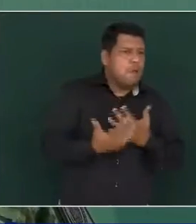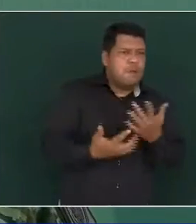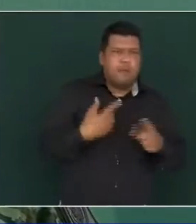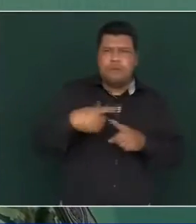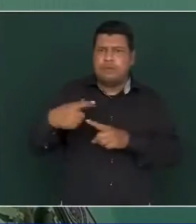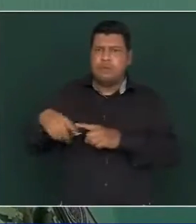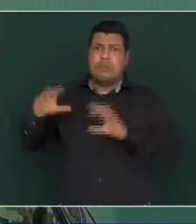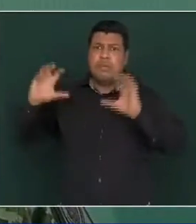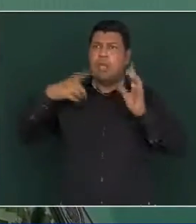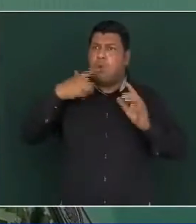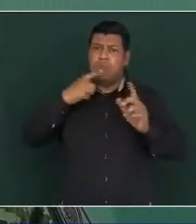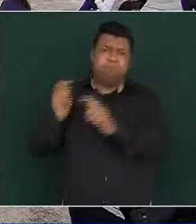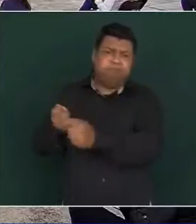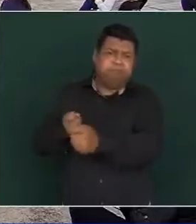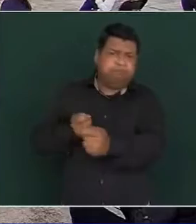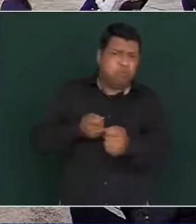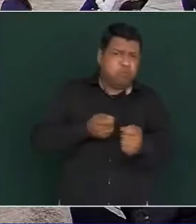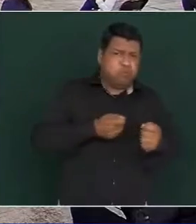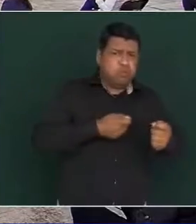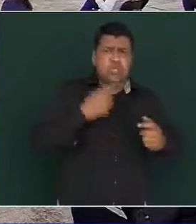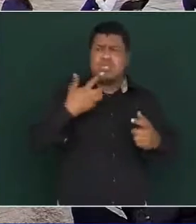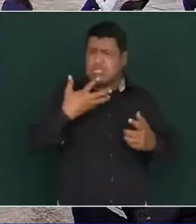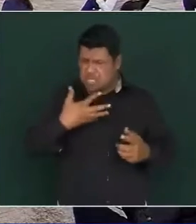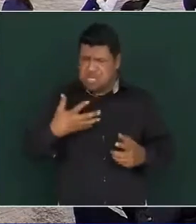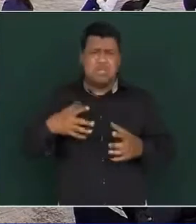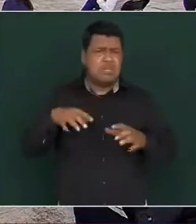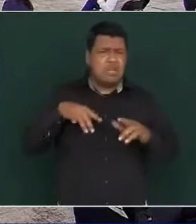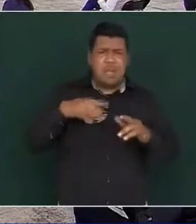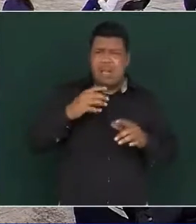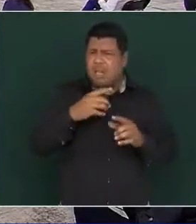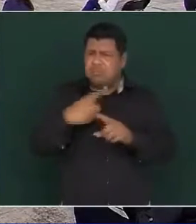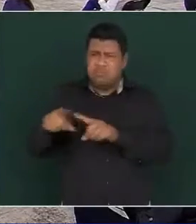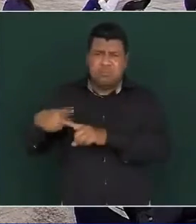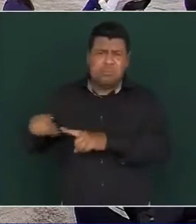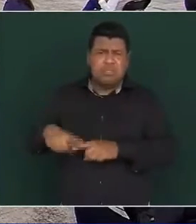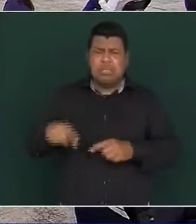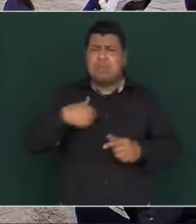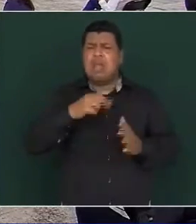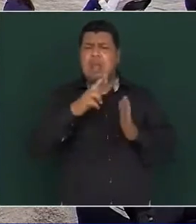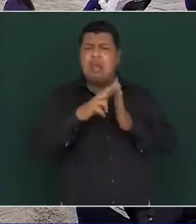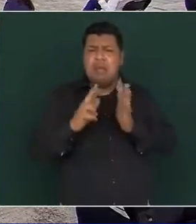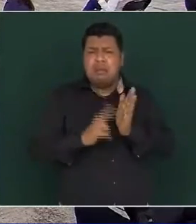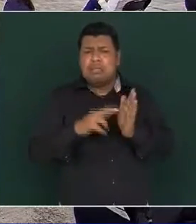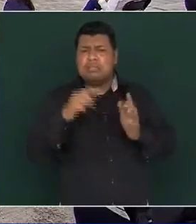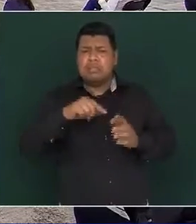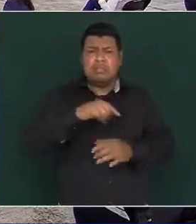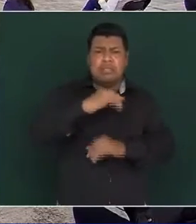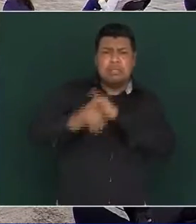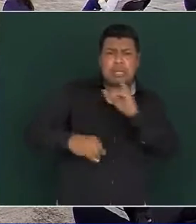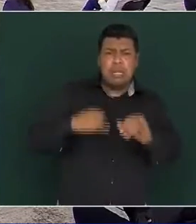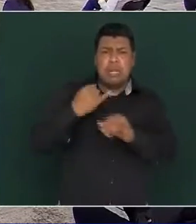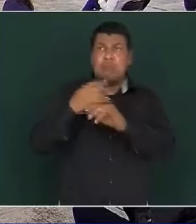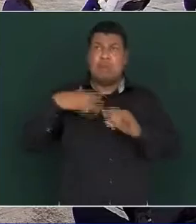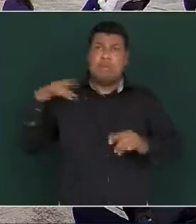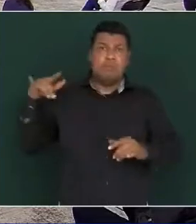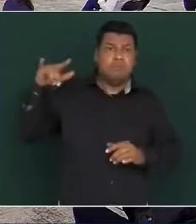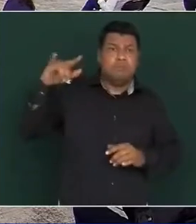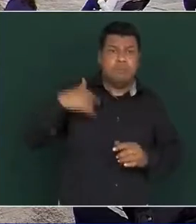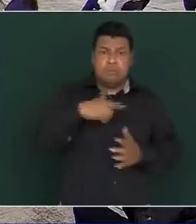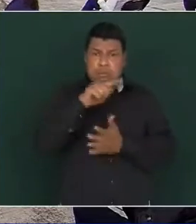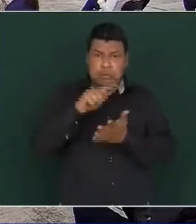vehículos de ataque rápido que requieren la norma internacional que debe de tener un aeropuerto de esta